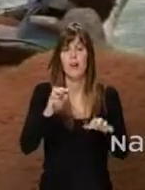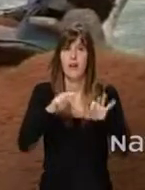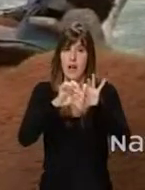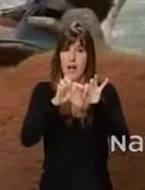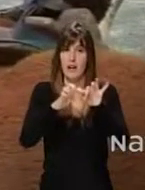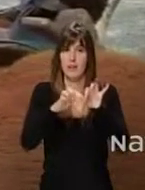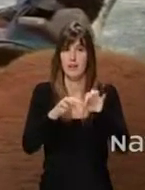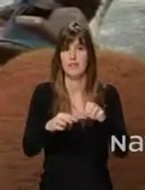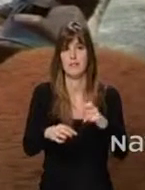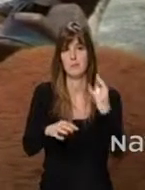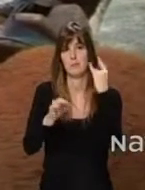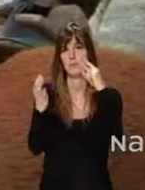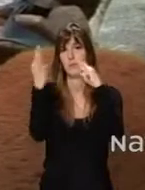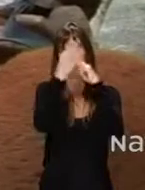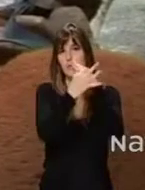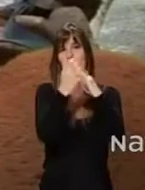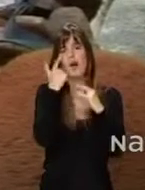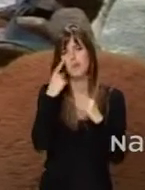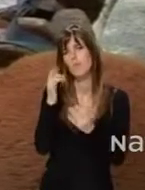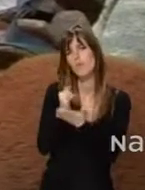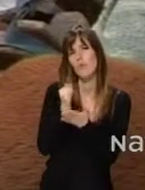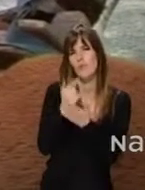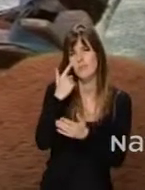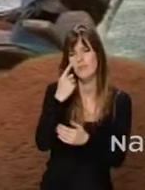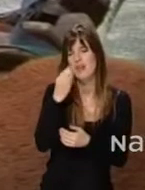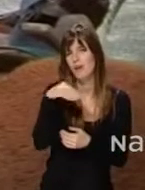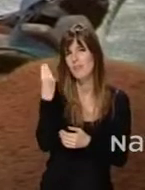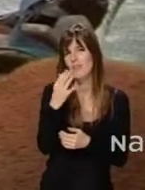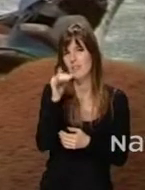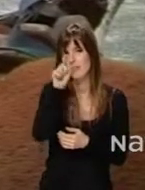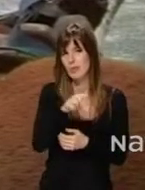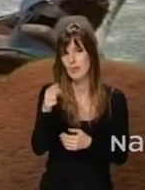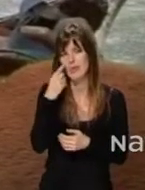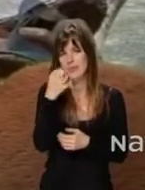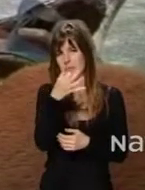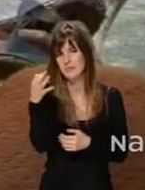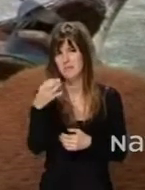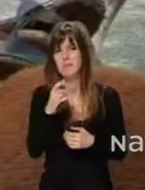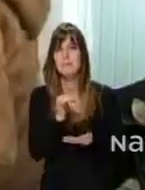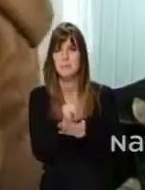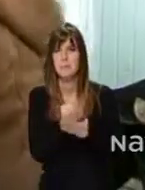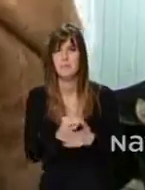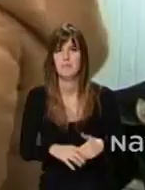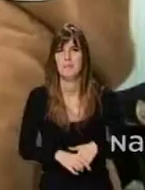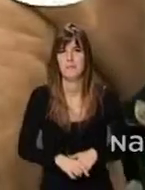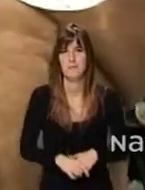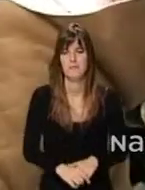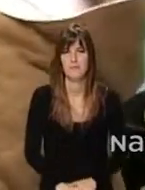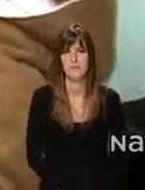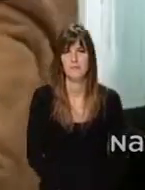competiciones. A ver. A ver si eres artista y aciertas. Cuidado, que te doy. A ver.